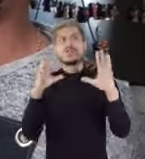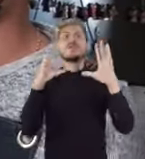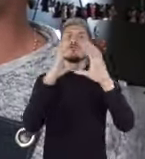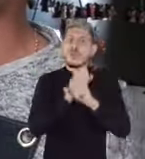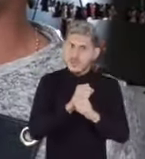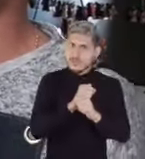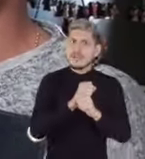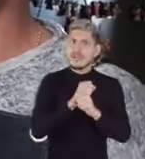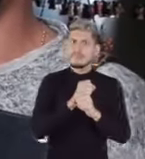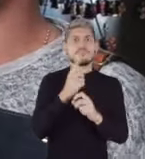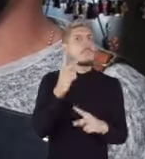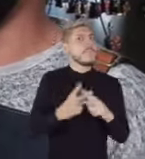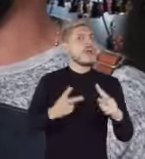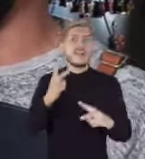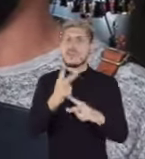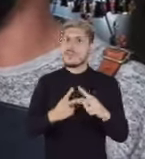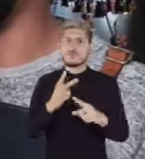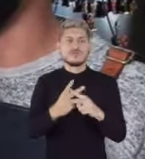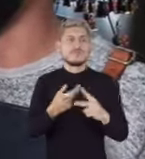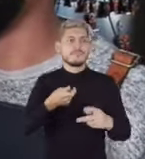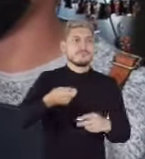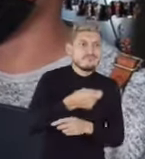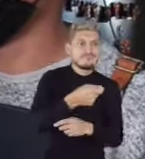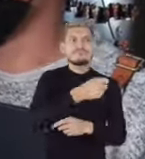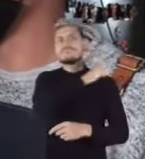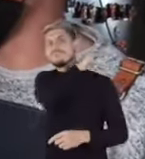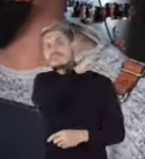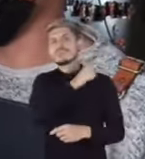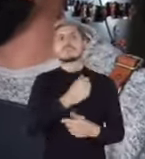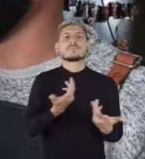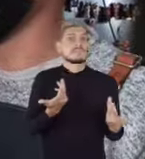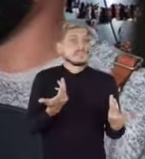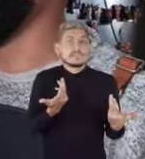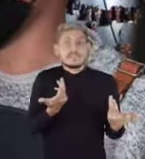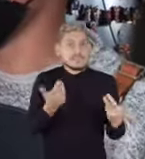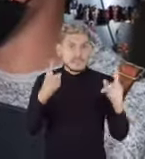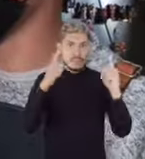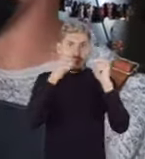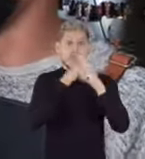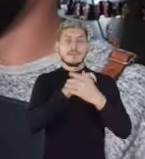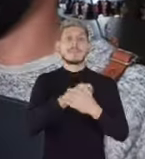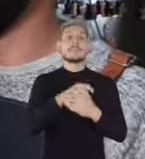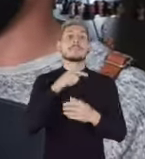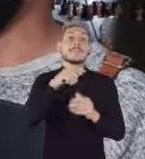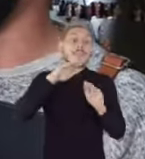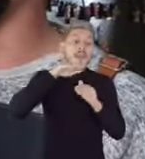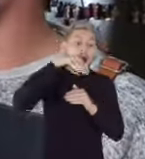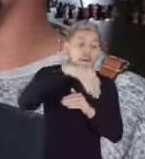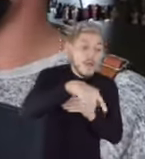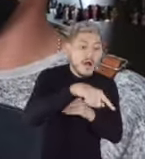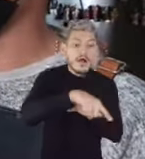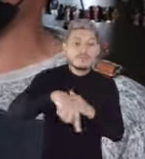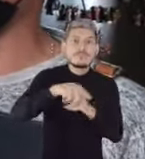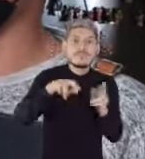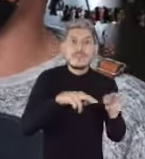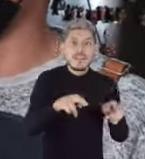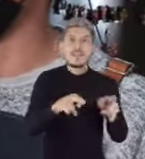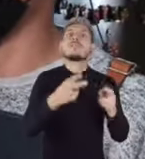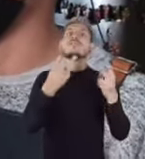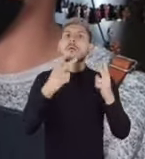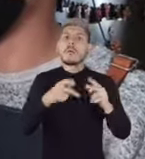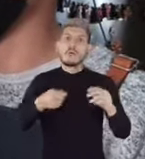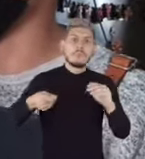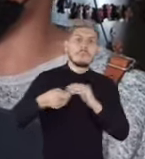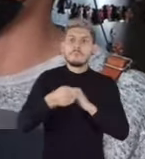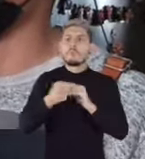noche, más peligrosas, les asaltan, les matan. En las quebradas también pueden también asesinatos, esconden a las gentes ahí